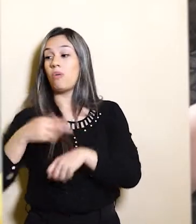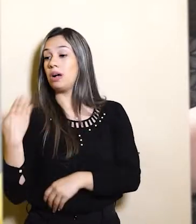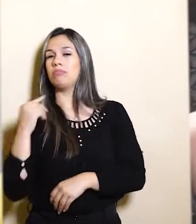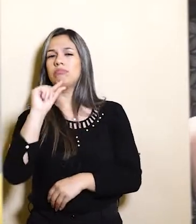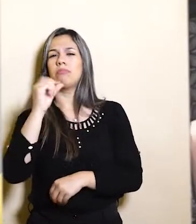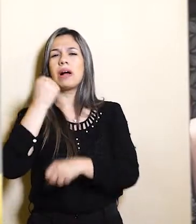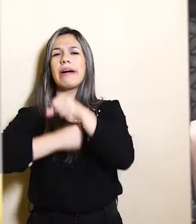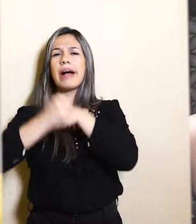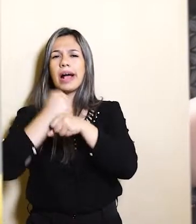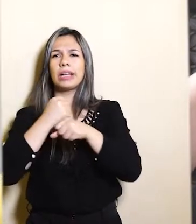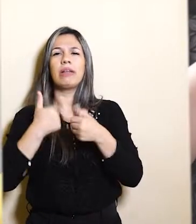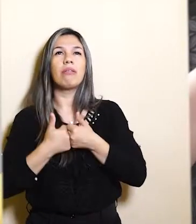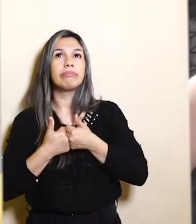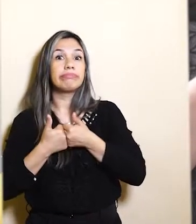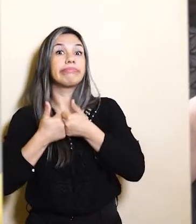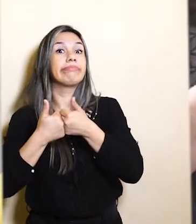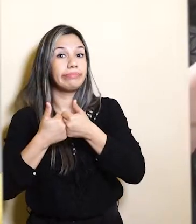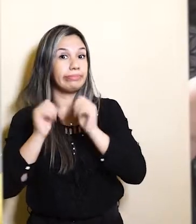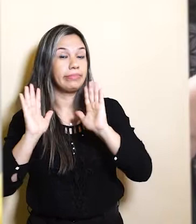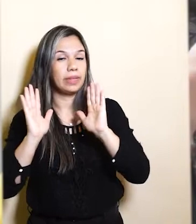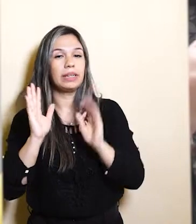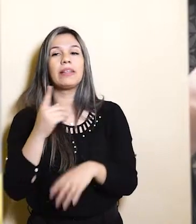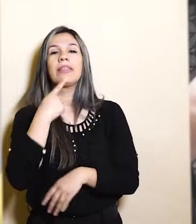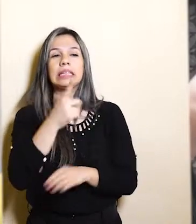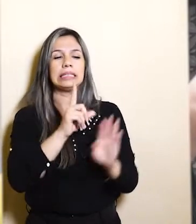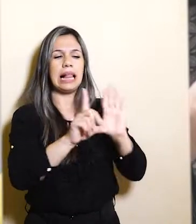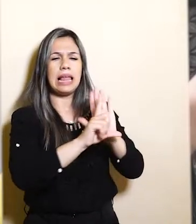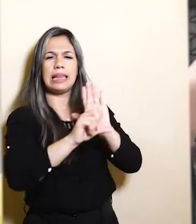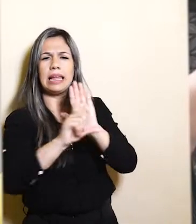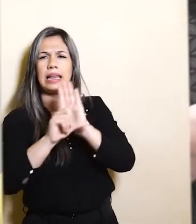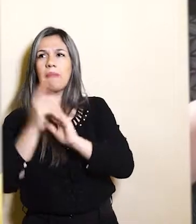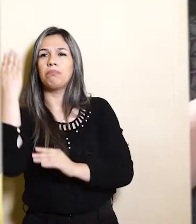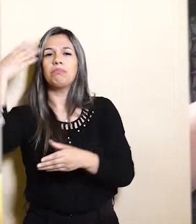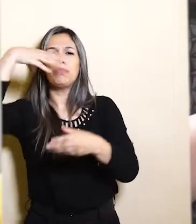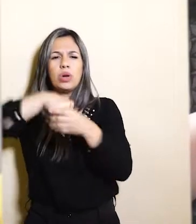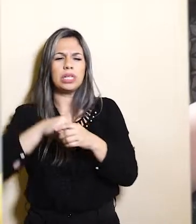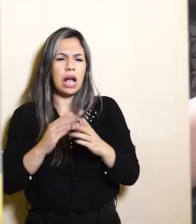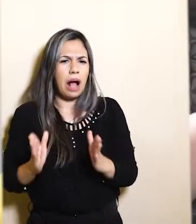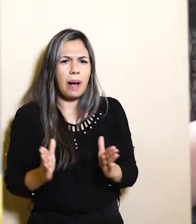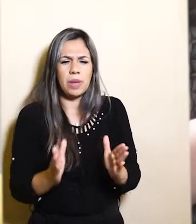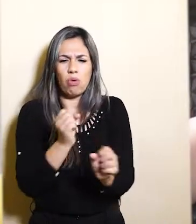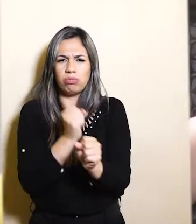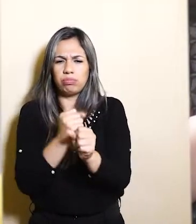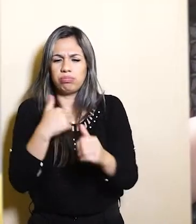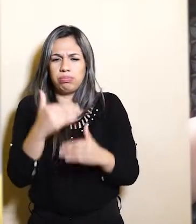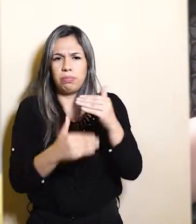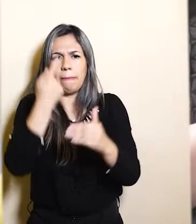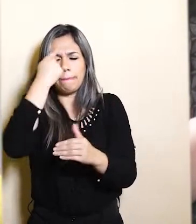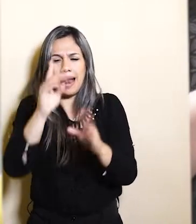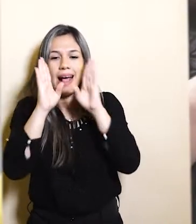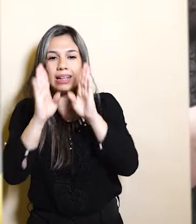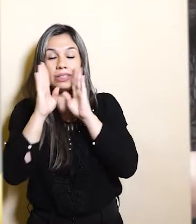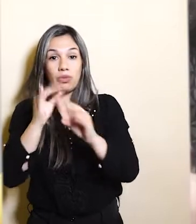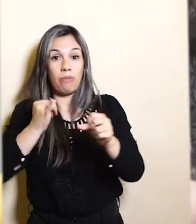avanzado sustancialmente en la adopción de leyes y políticas públicas encaminadas a la prevención y a la atención de del abuso